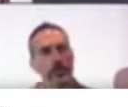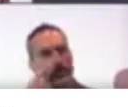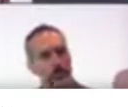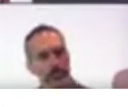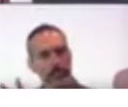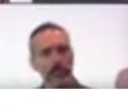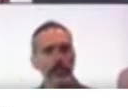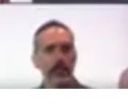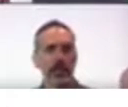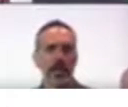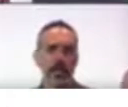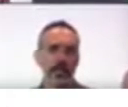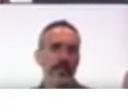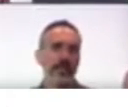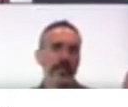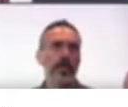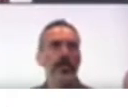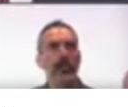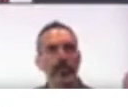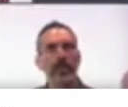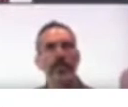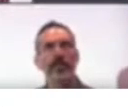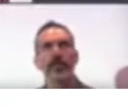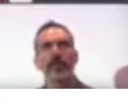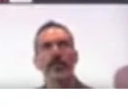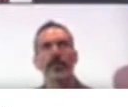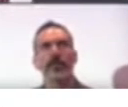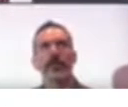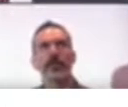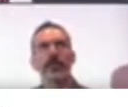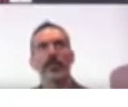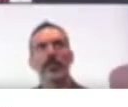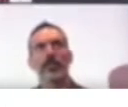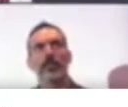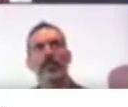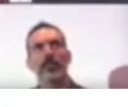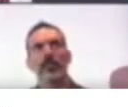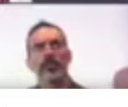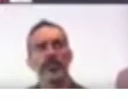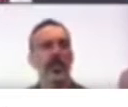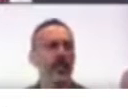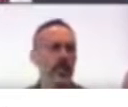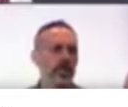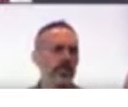hombres, que hoy lo hacen con un gran cúmulo de ideas,